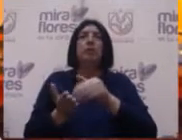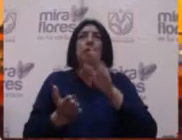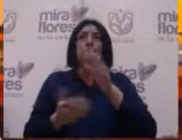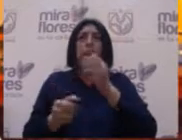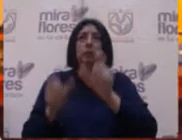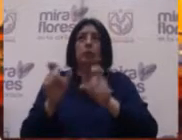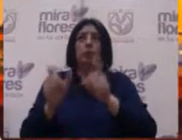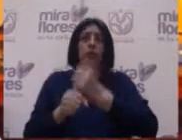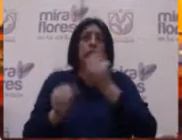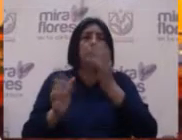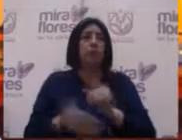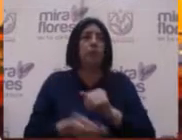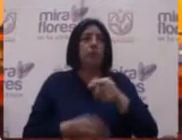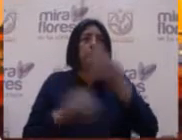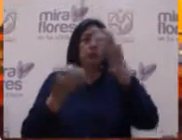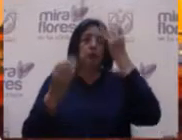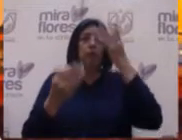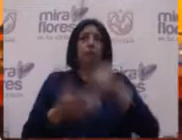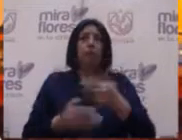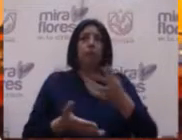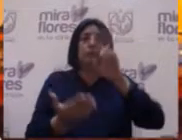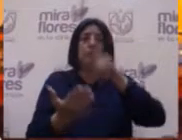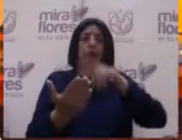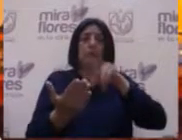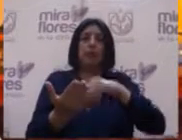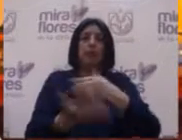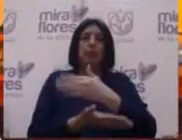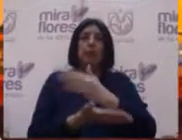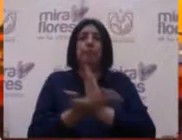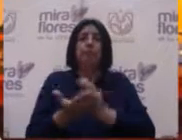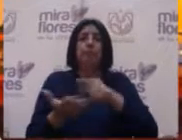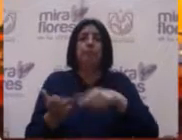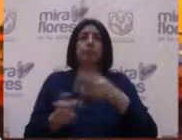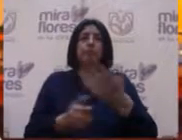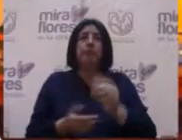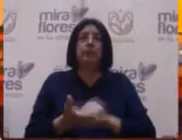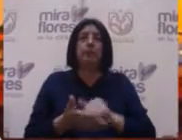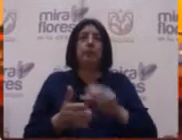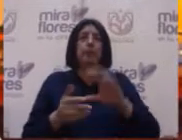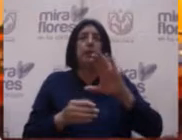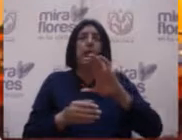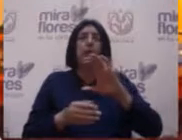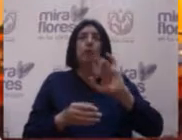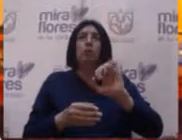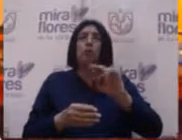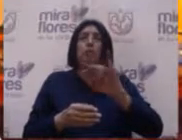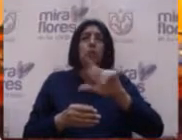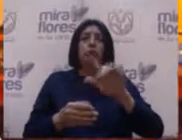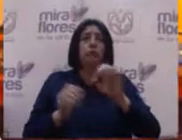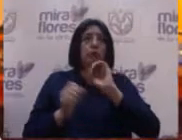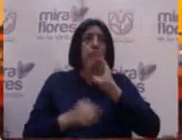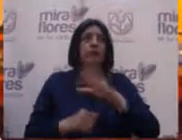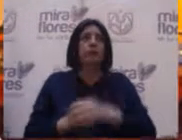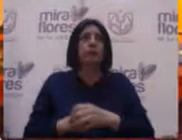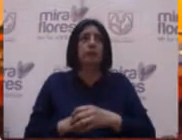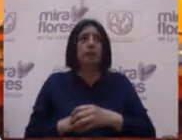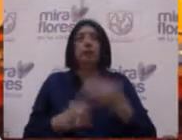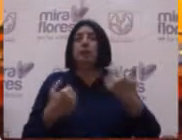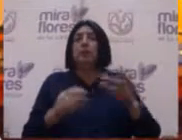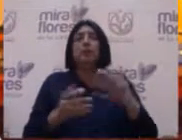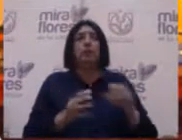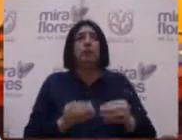funcionarios. Este informe, señor alcalde, voy a dar lectura a la parte de la conclusión, que dice lo siguiente. Estando